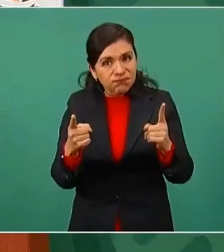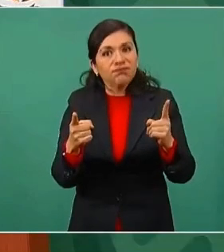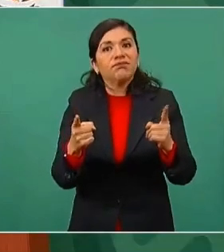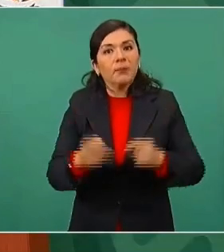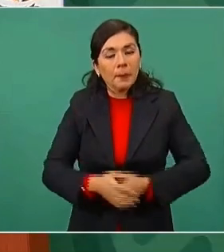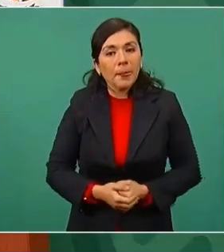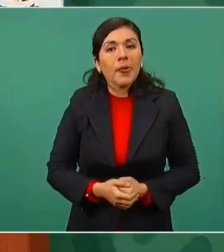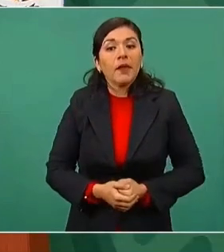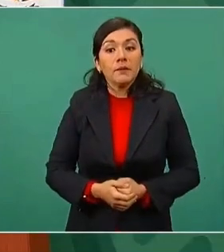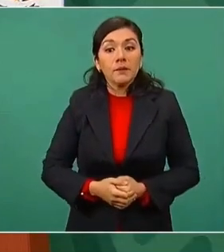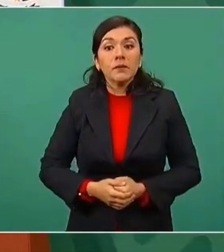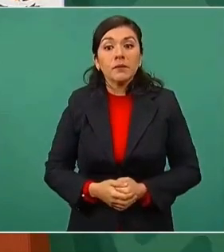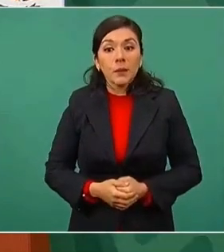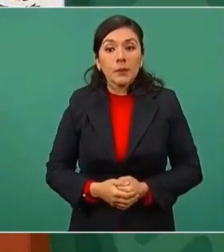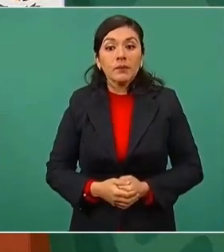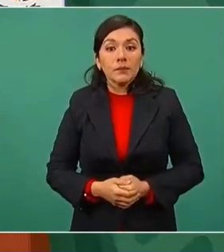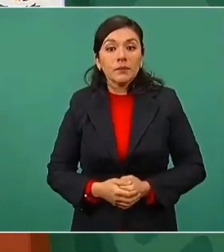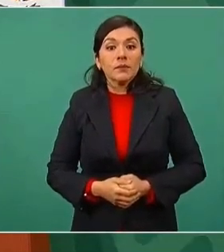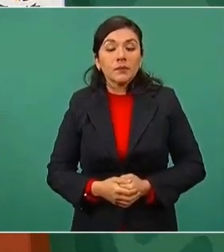¿sí?